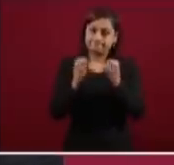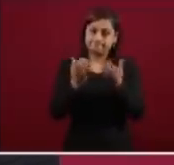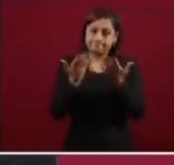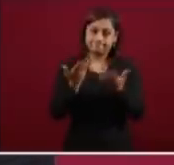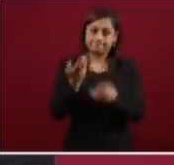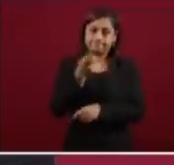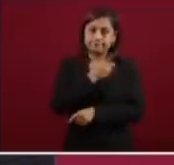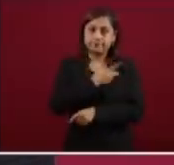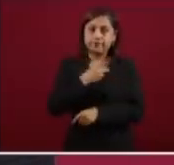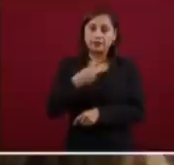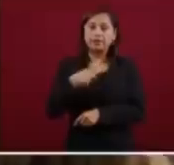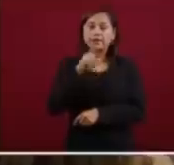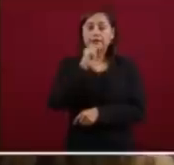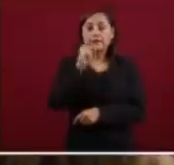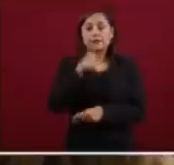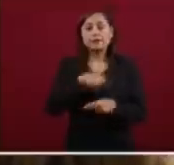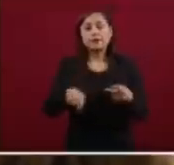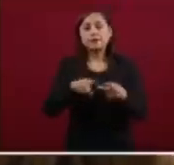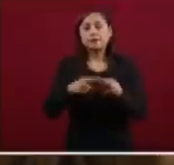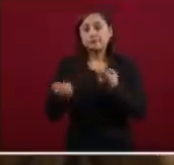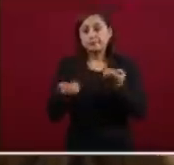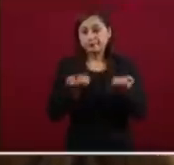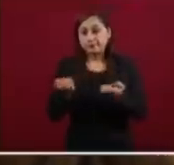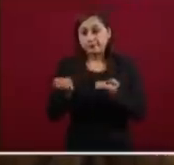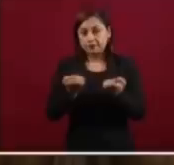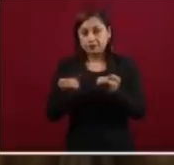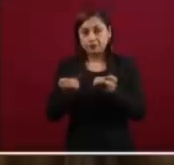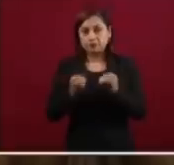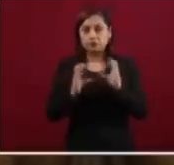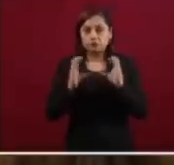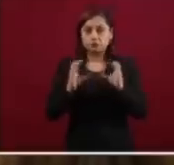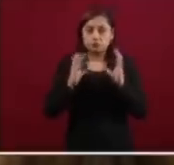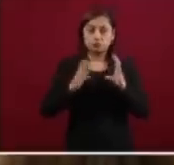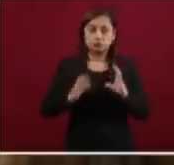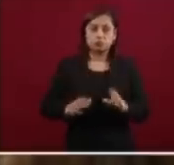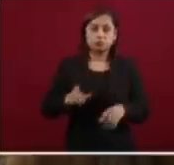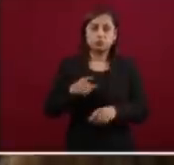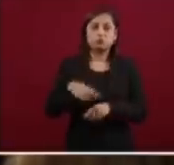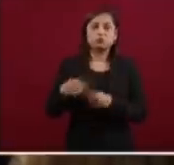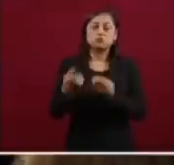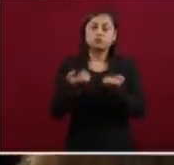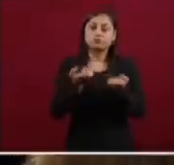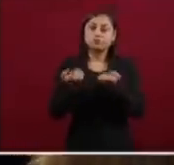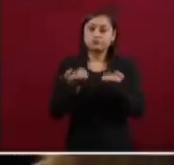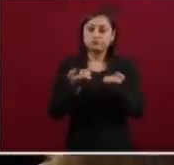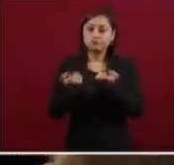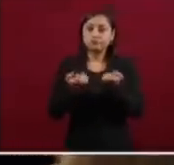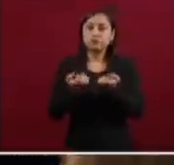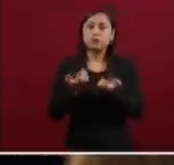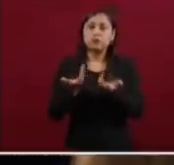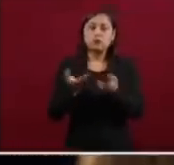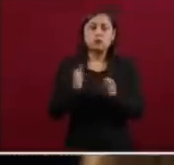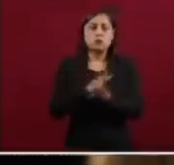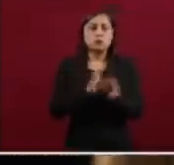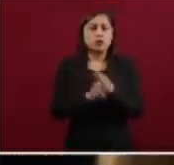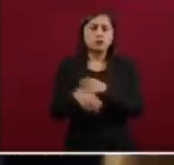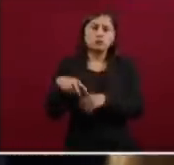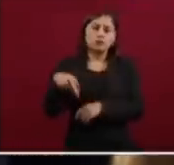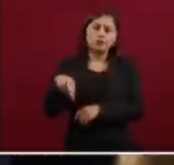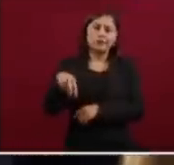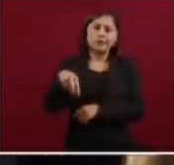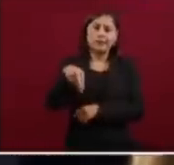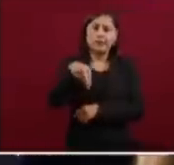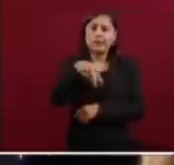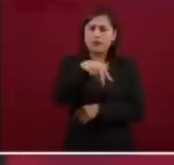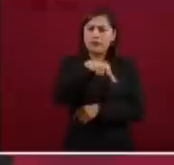hacer ejercicio lo más que se pueda caminar caminar caminar